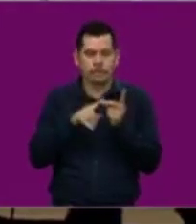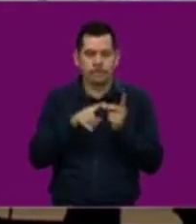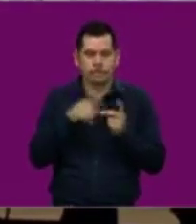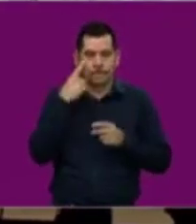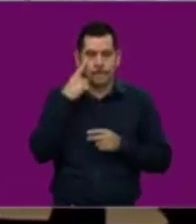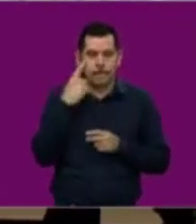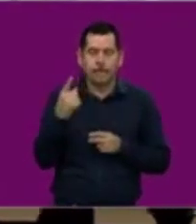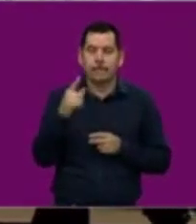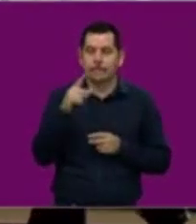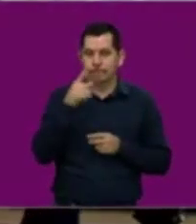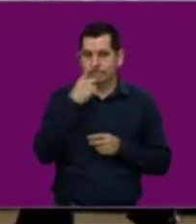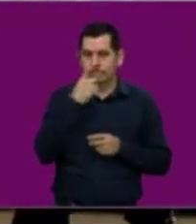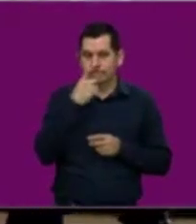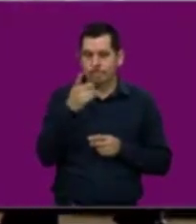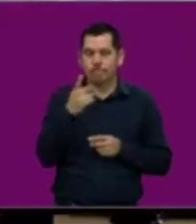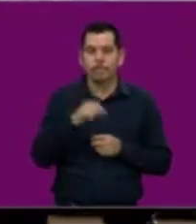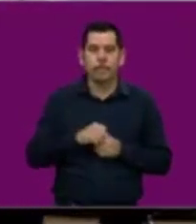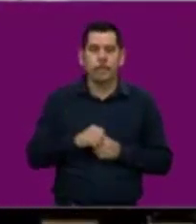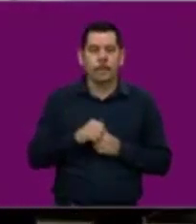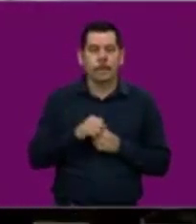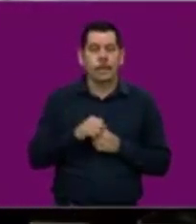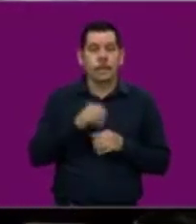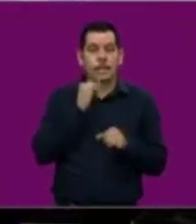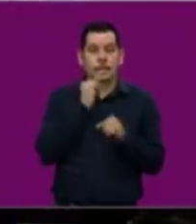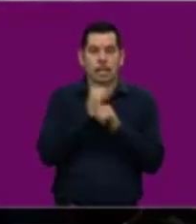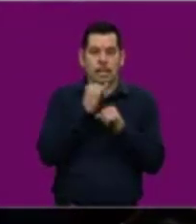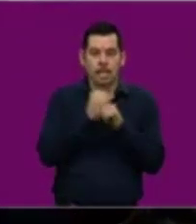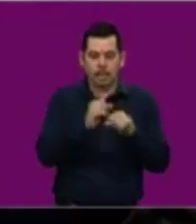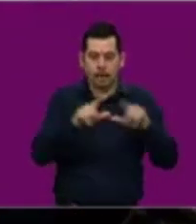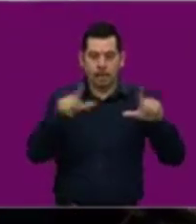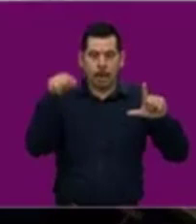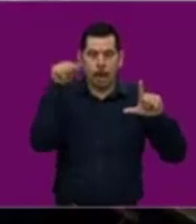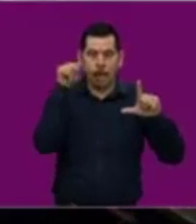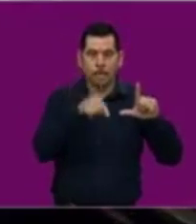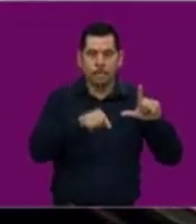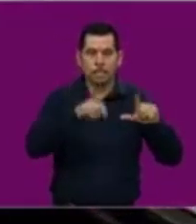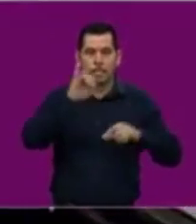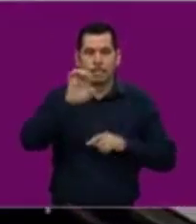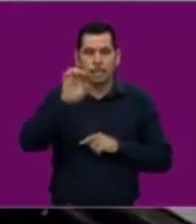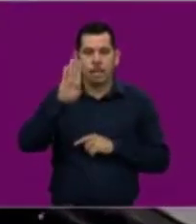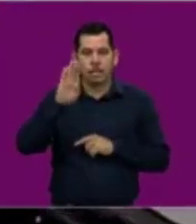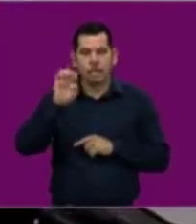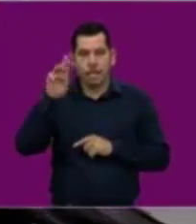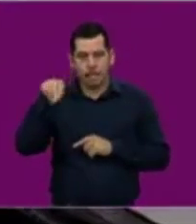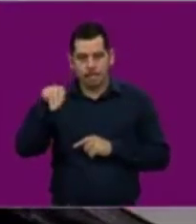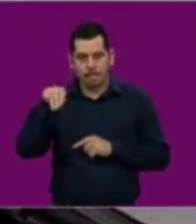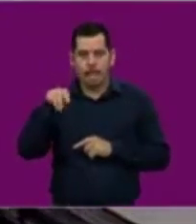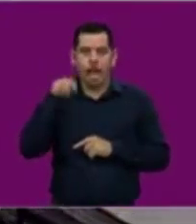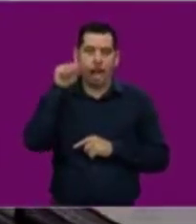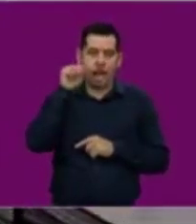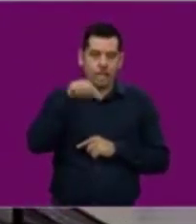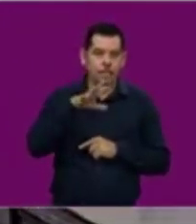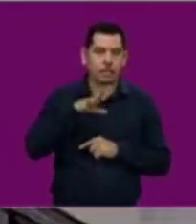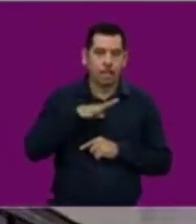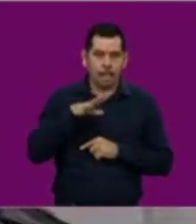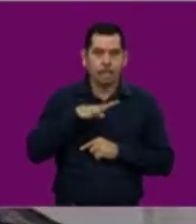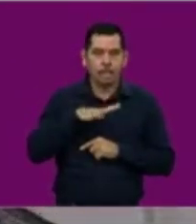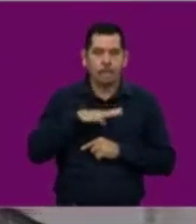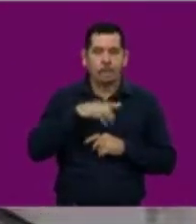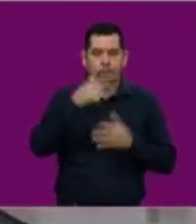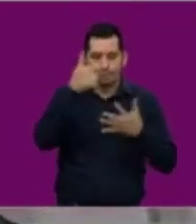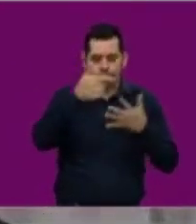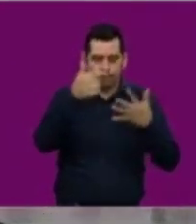evento de manera muy precisa ahí aparece ya la guía de orientación